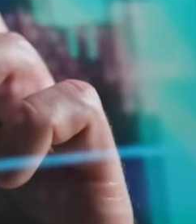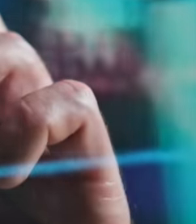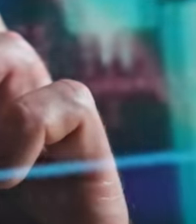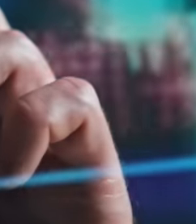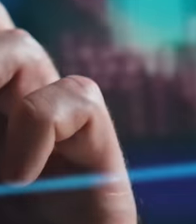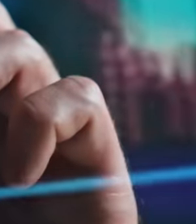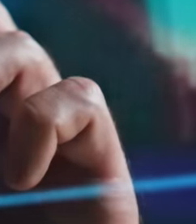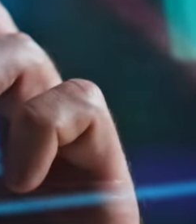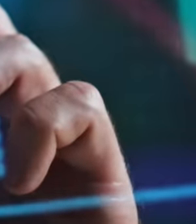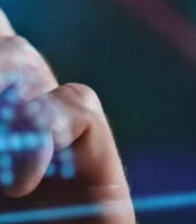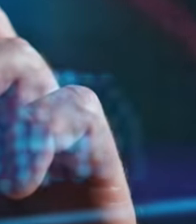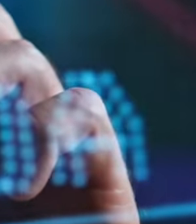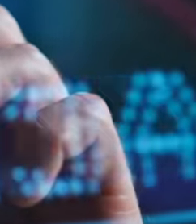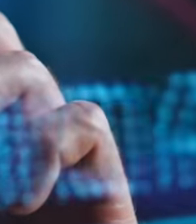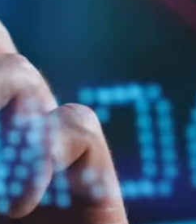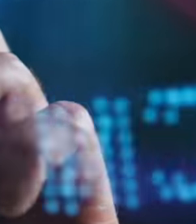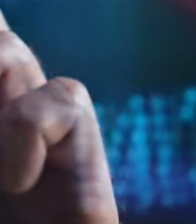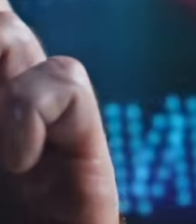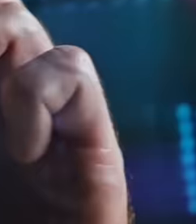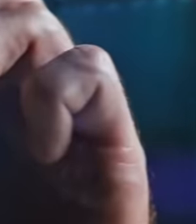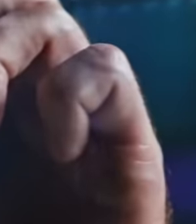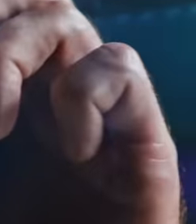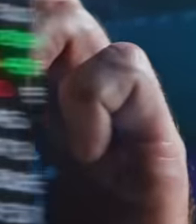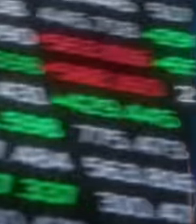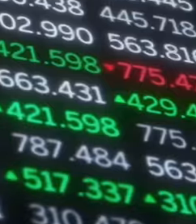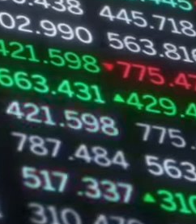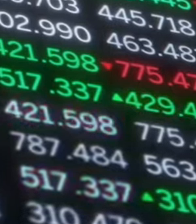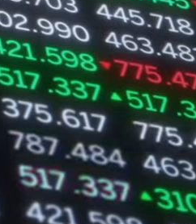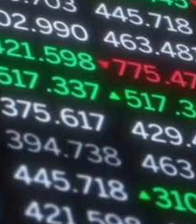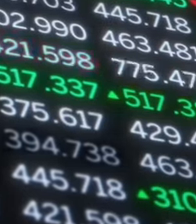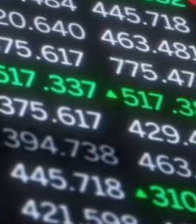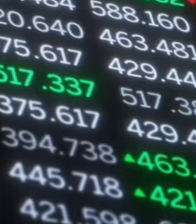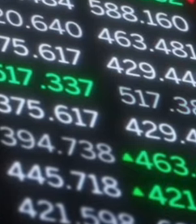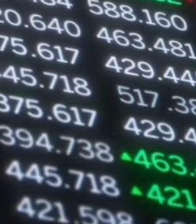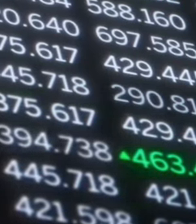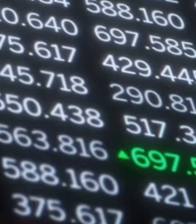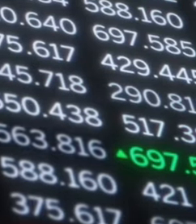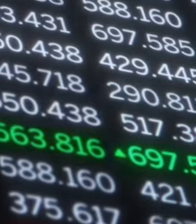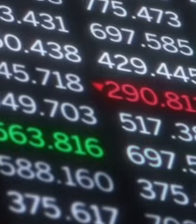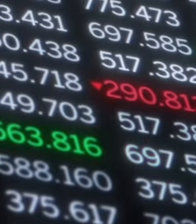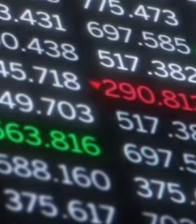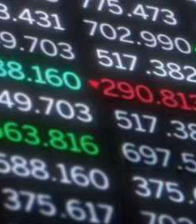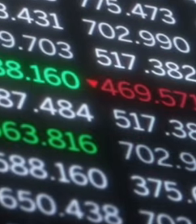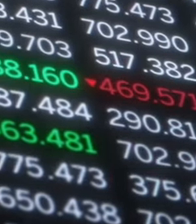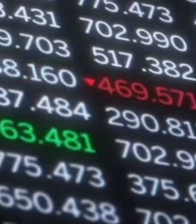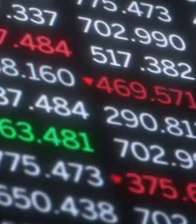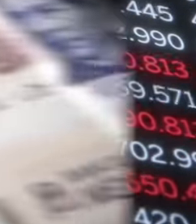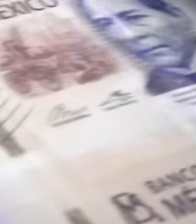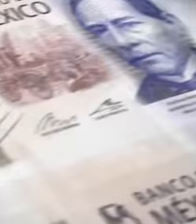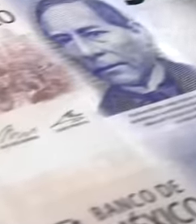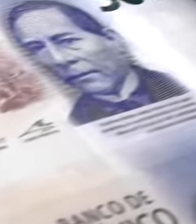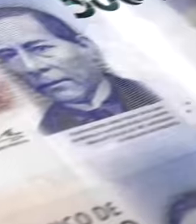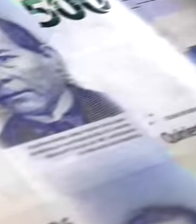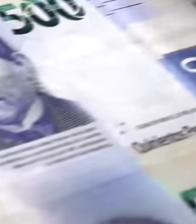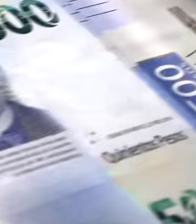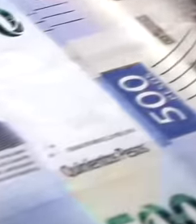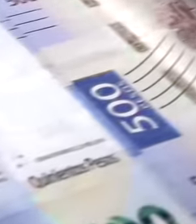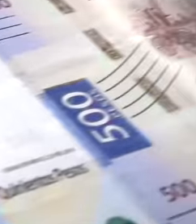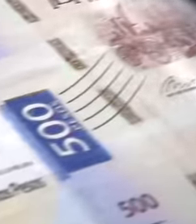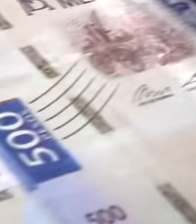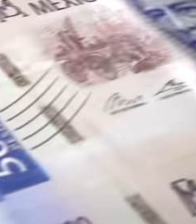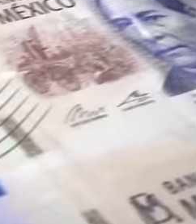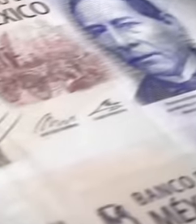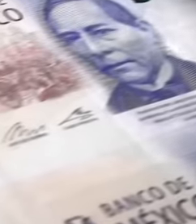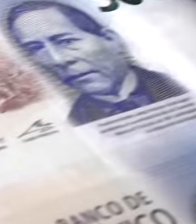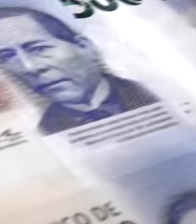que se está viviendo. Esta caída del mercado global golpeó al peso mexicano. El tipo